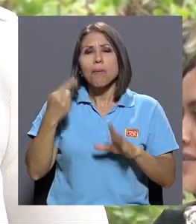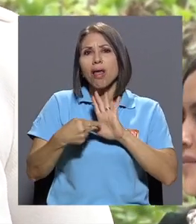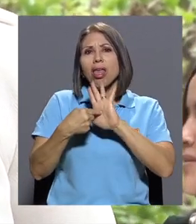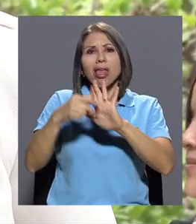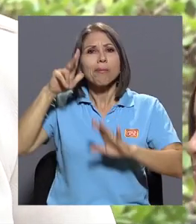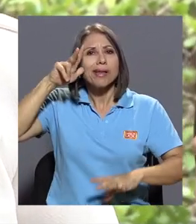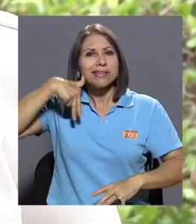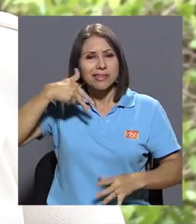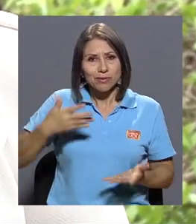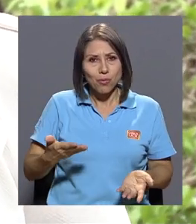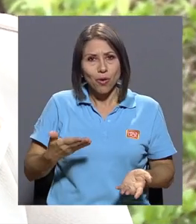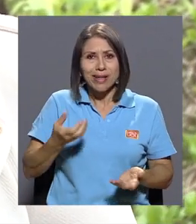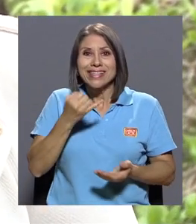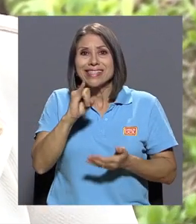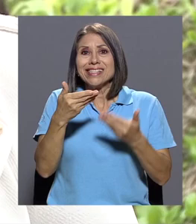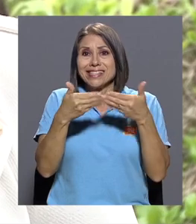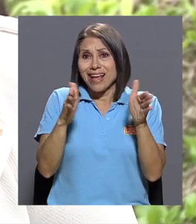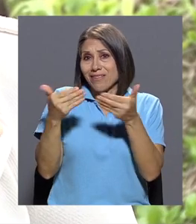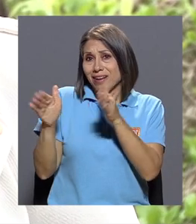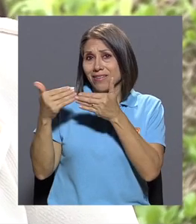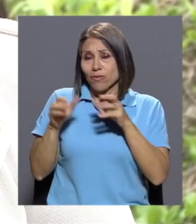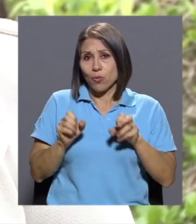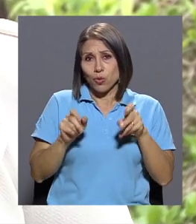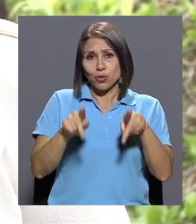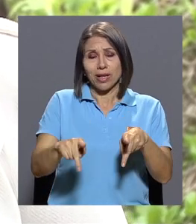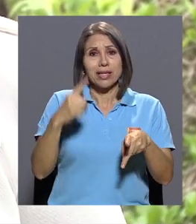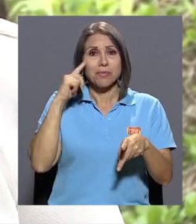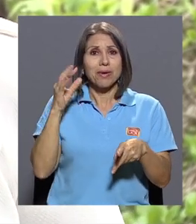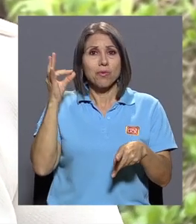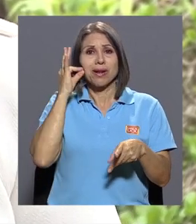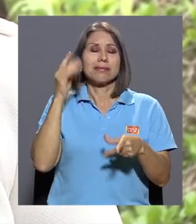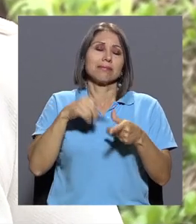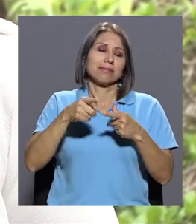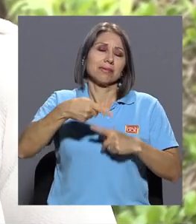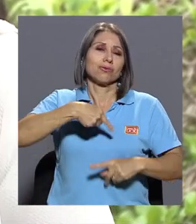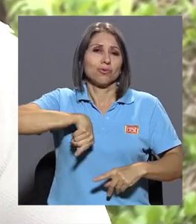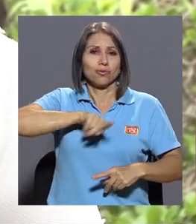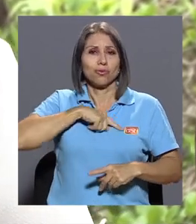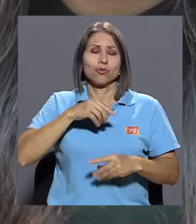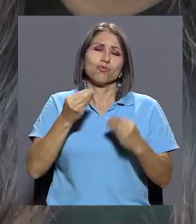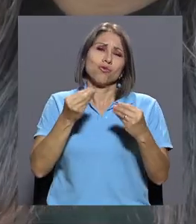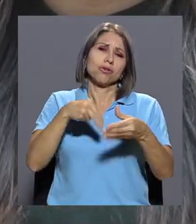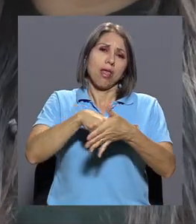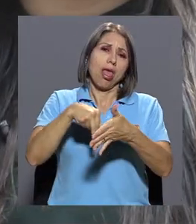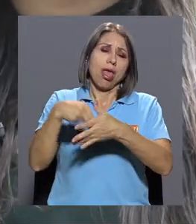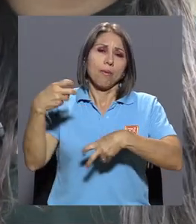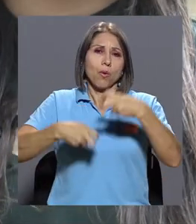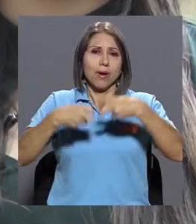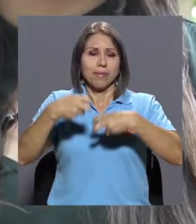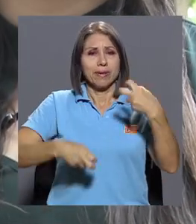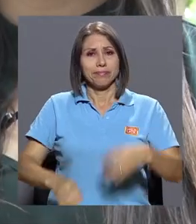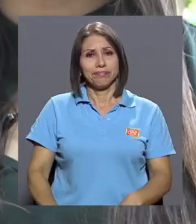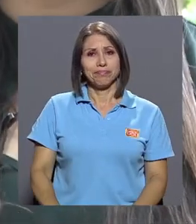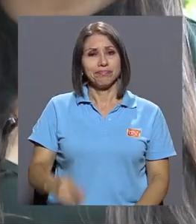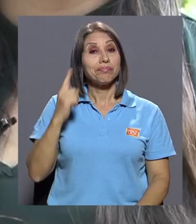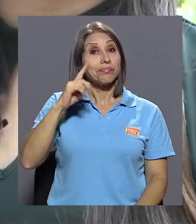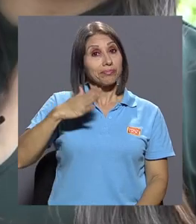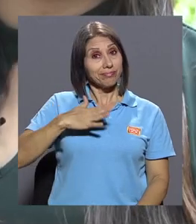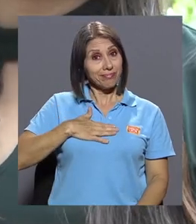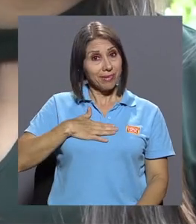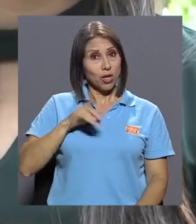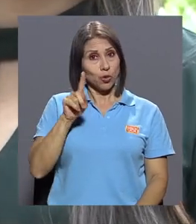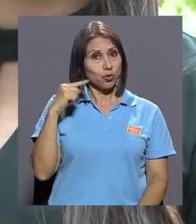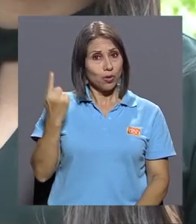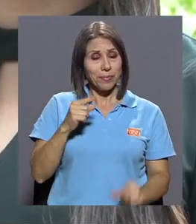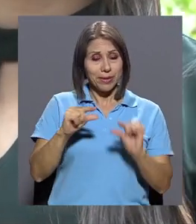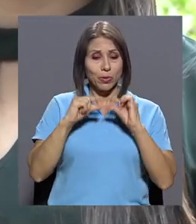a veces el abrir nuevos caminos y nuevos horizontes nos vamos a encontrar con muchas problemáticas. Para mí, más que un grupo de